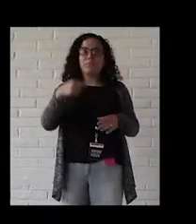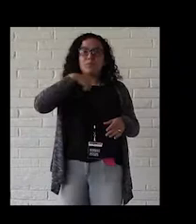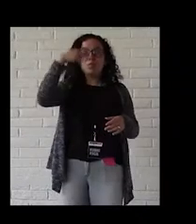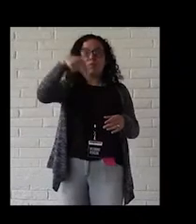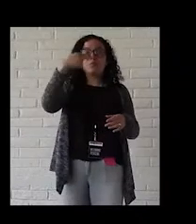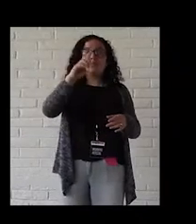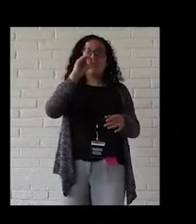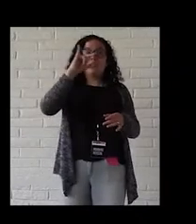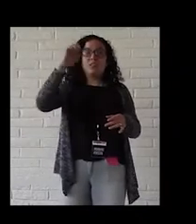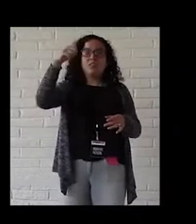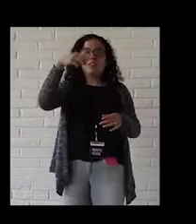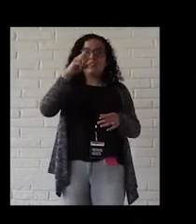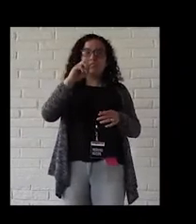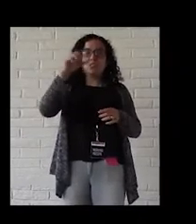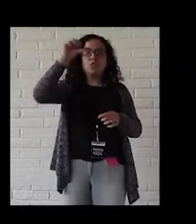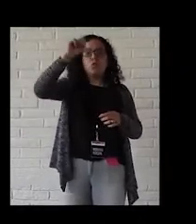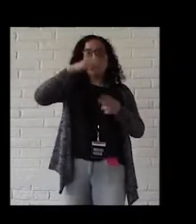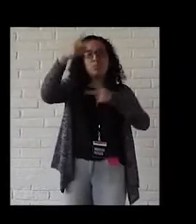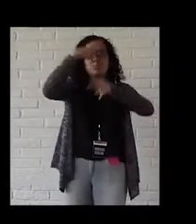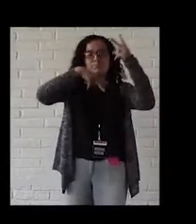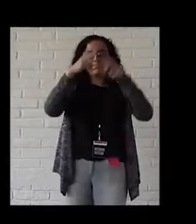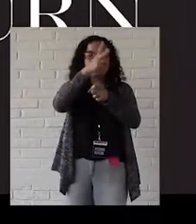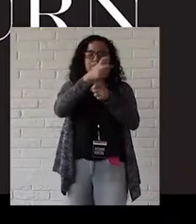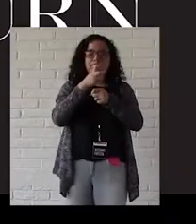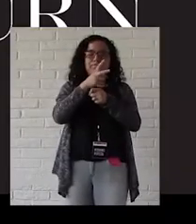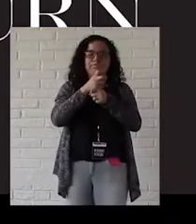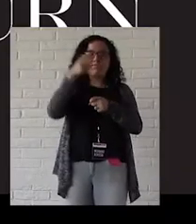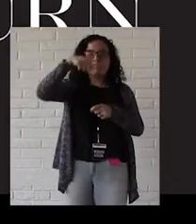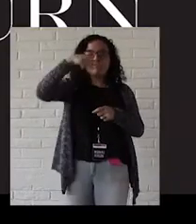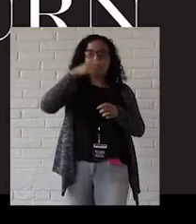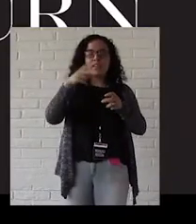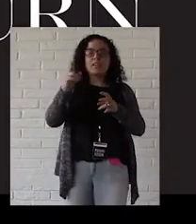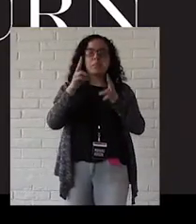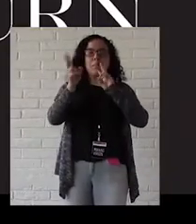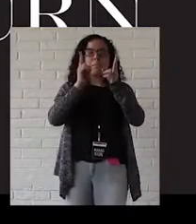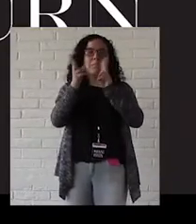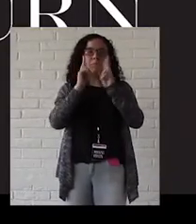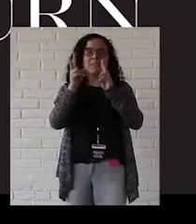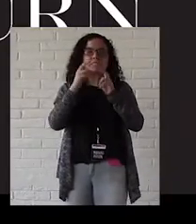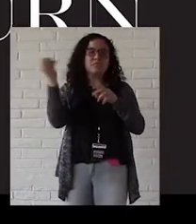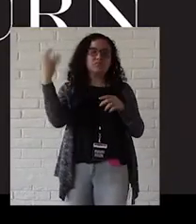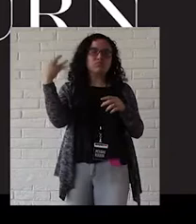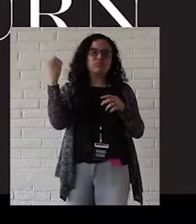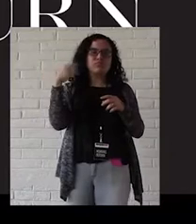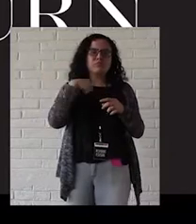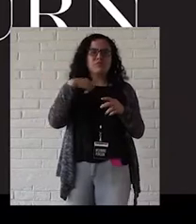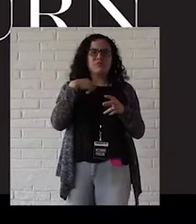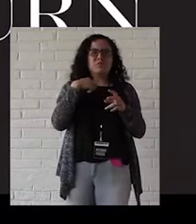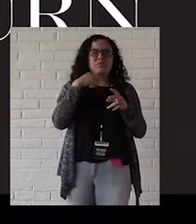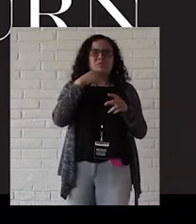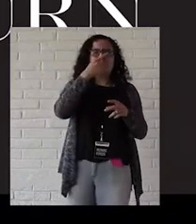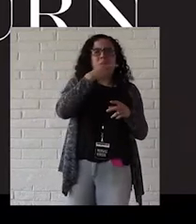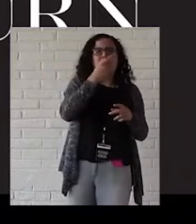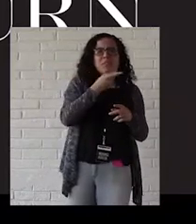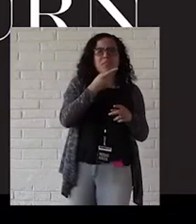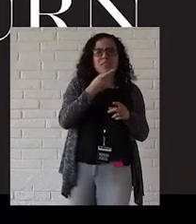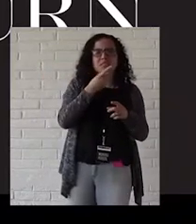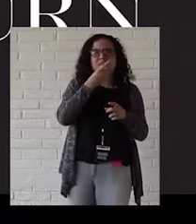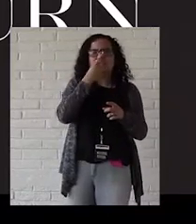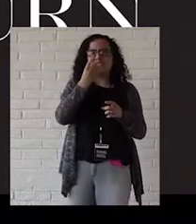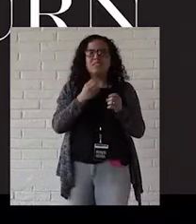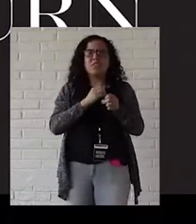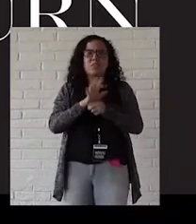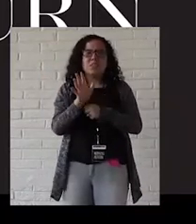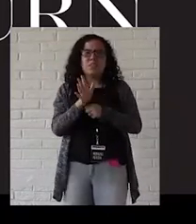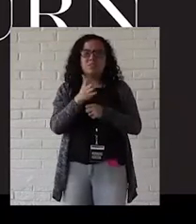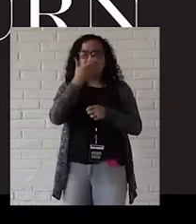cuando me dijeron, me invitaron aquí a platicar, a dar una plática, lo primero, como que decía, ¿yo de qué voy a hablar? ¿Qué voy a decir? Y me